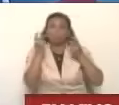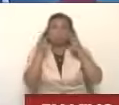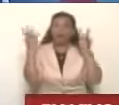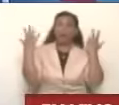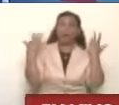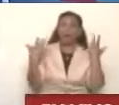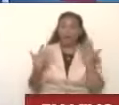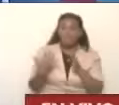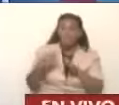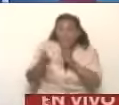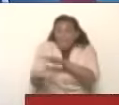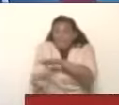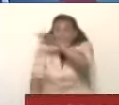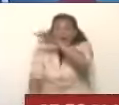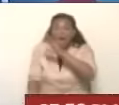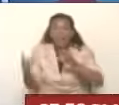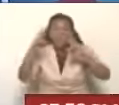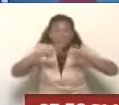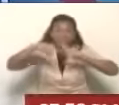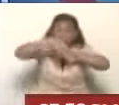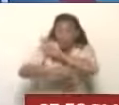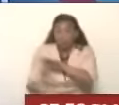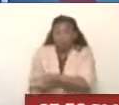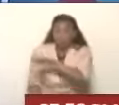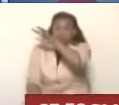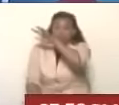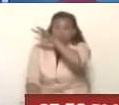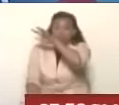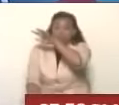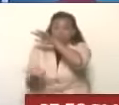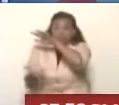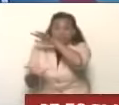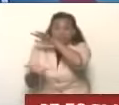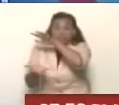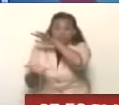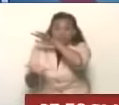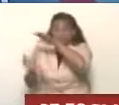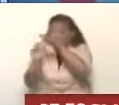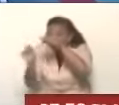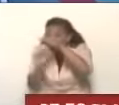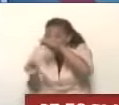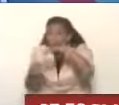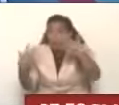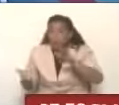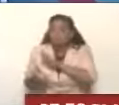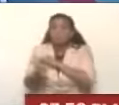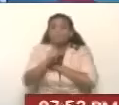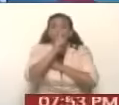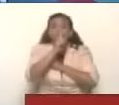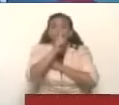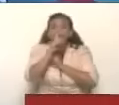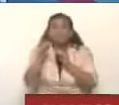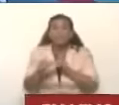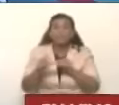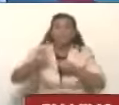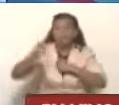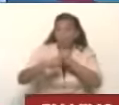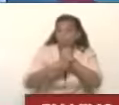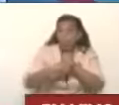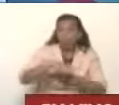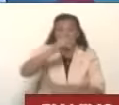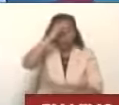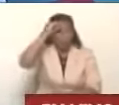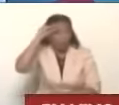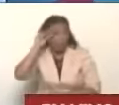Apenas el 1%. Y la vinculación de la conspiración va más allá de Julio Borges, Leopoldo